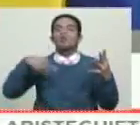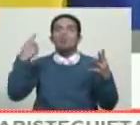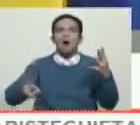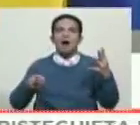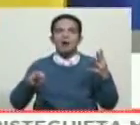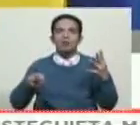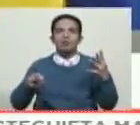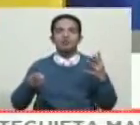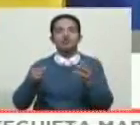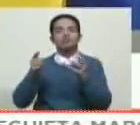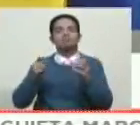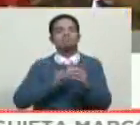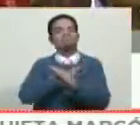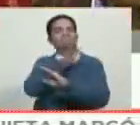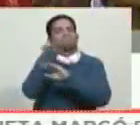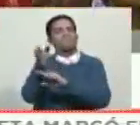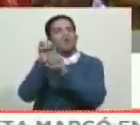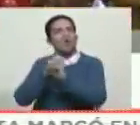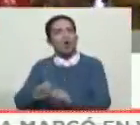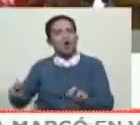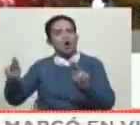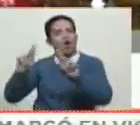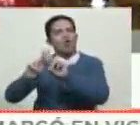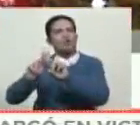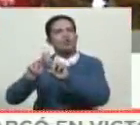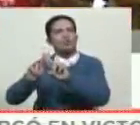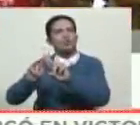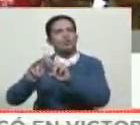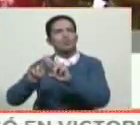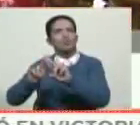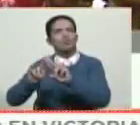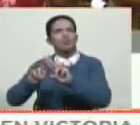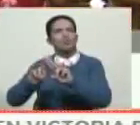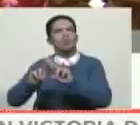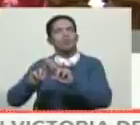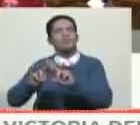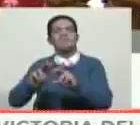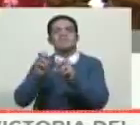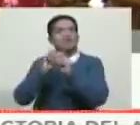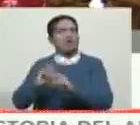a la ONU. Y en la ONU llevaron fue palo.